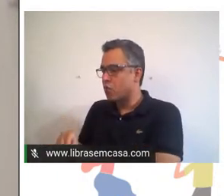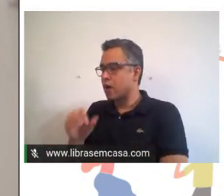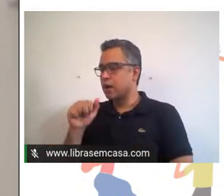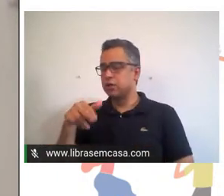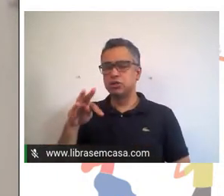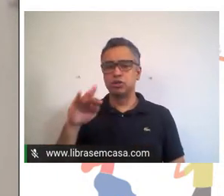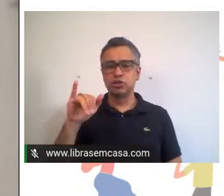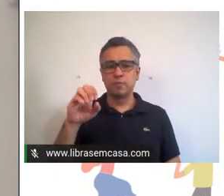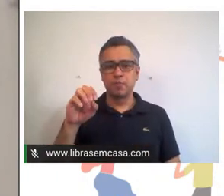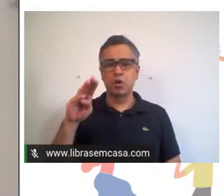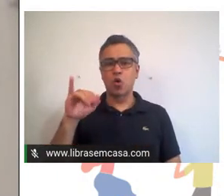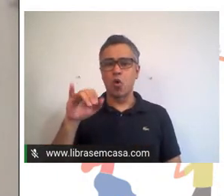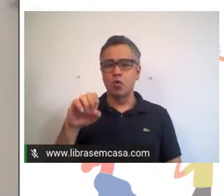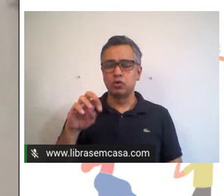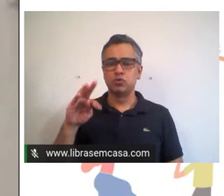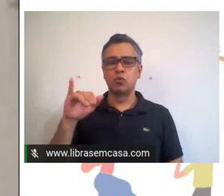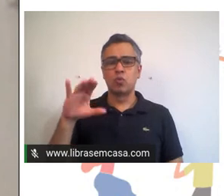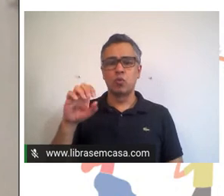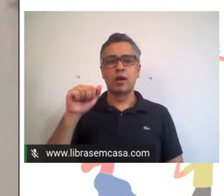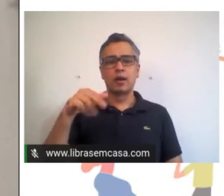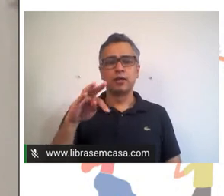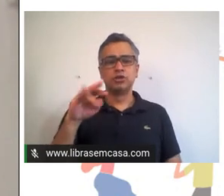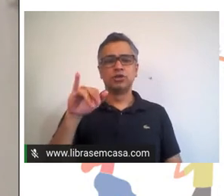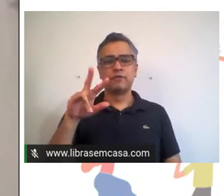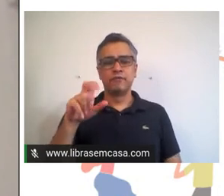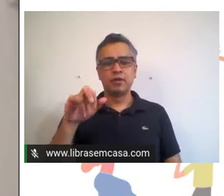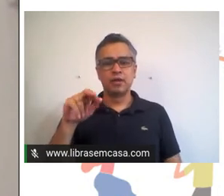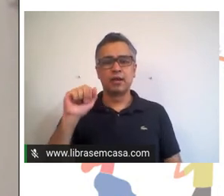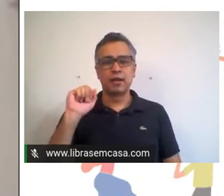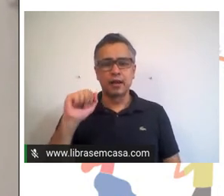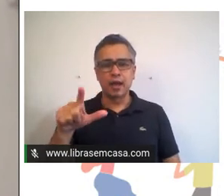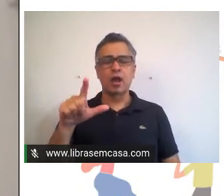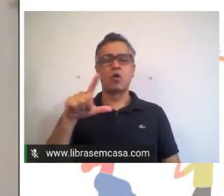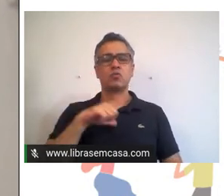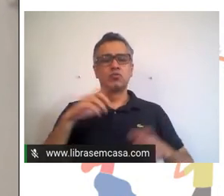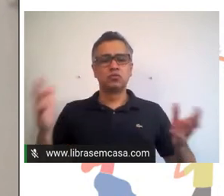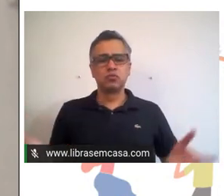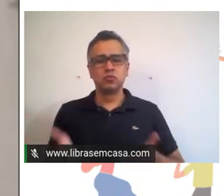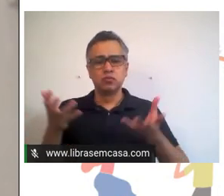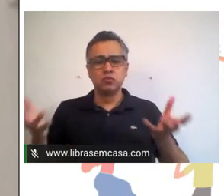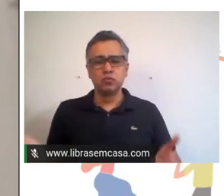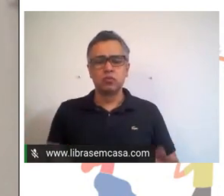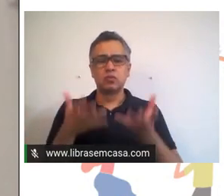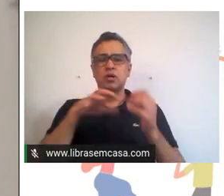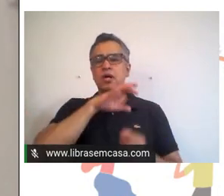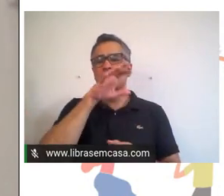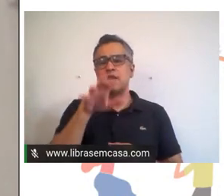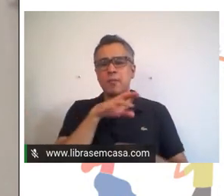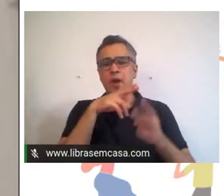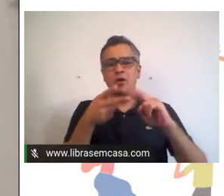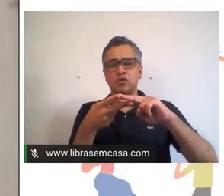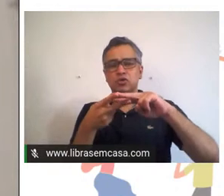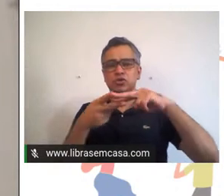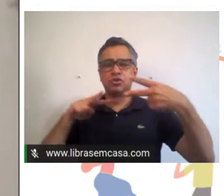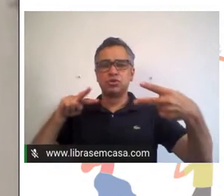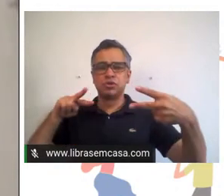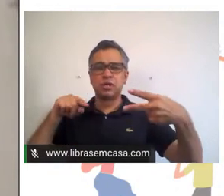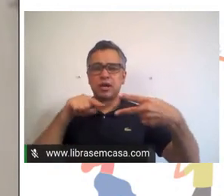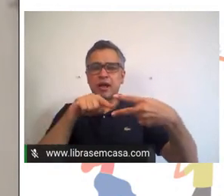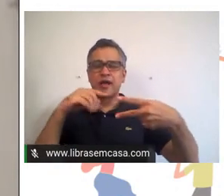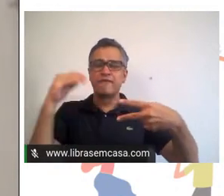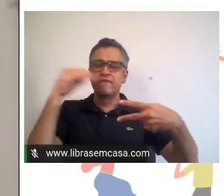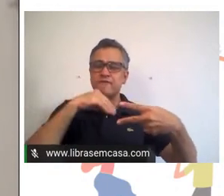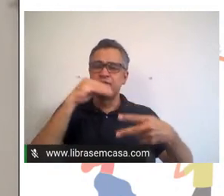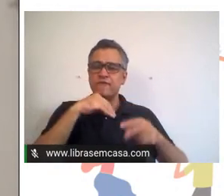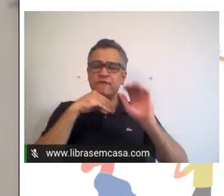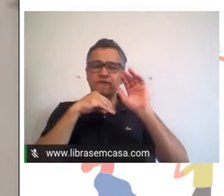con antivirales, provocando bajo la cría de animales genéticamente